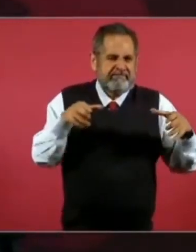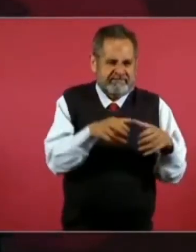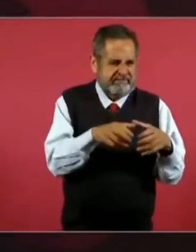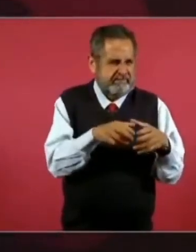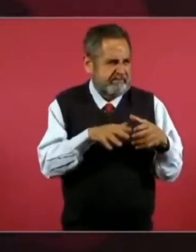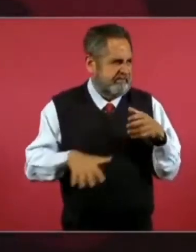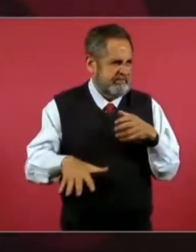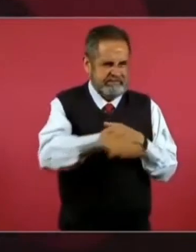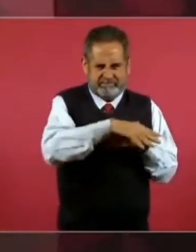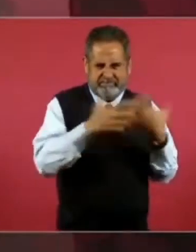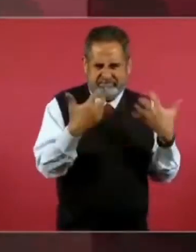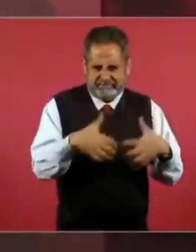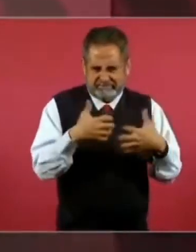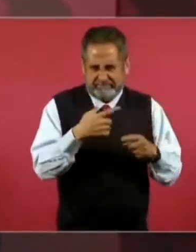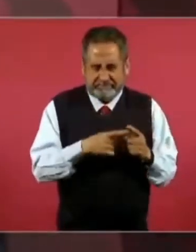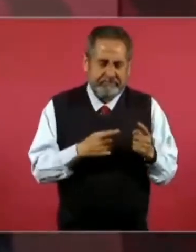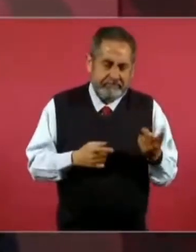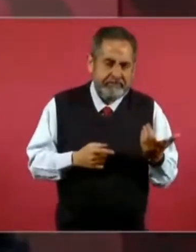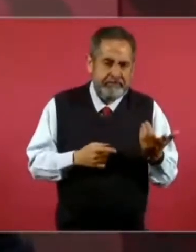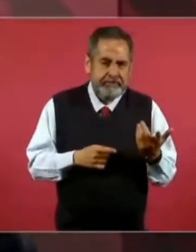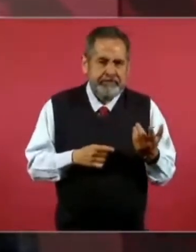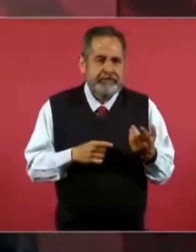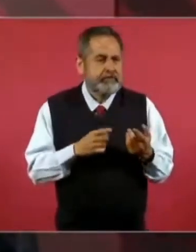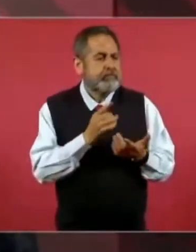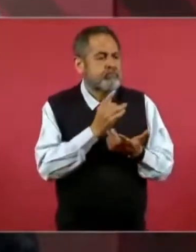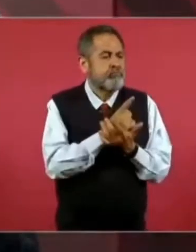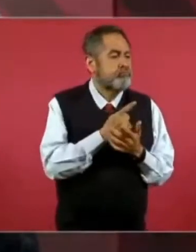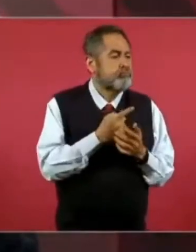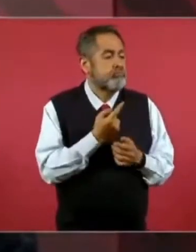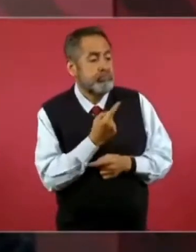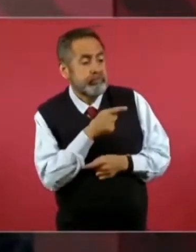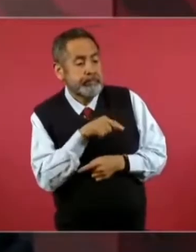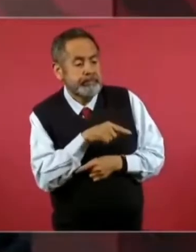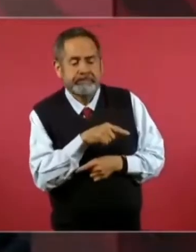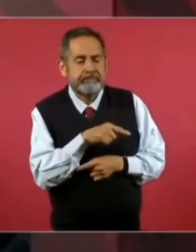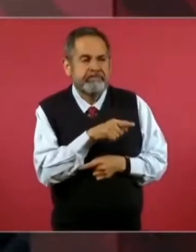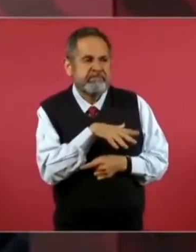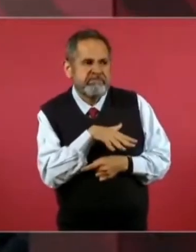representan a ese organismo.